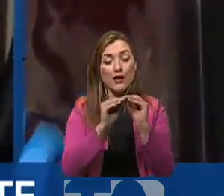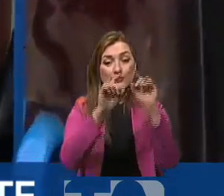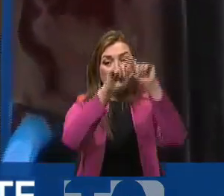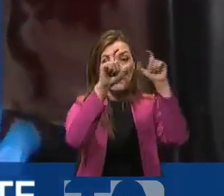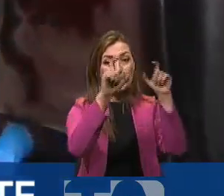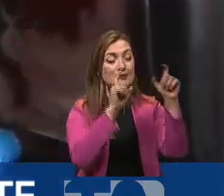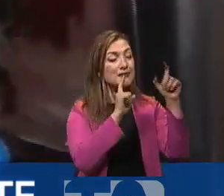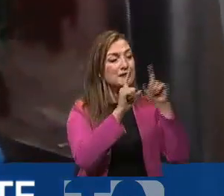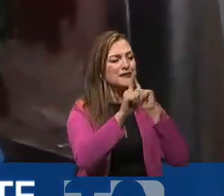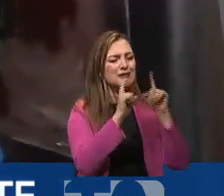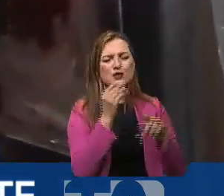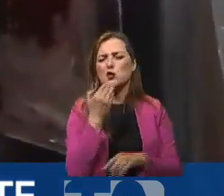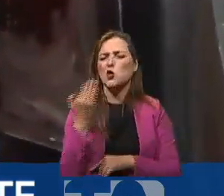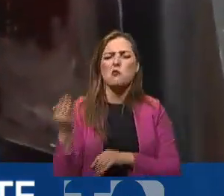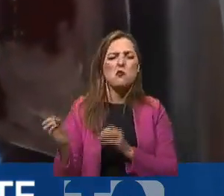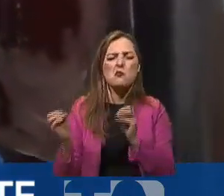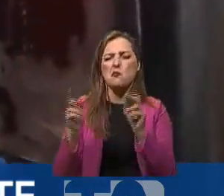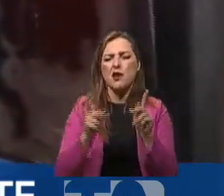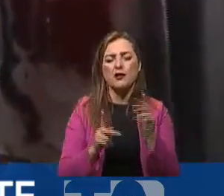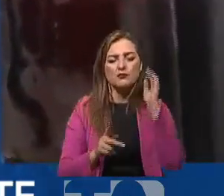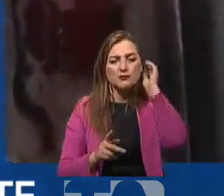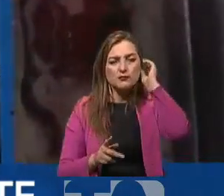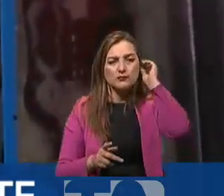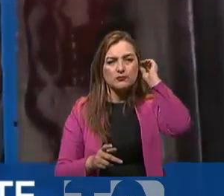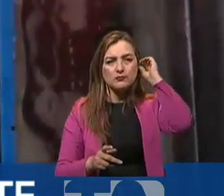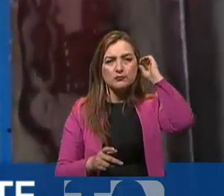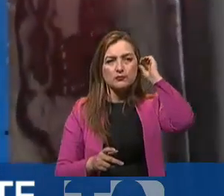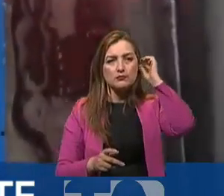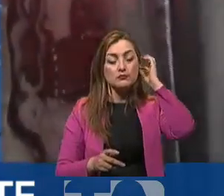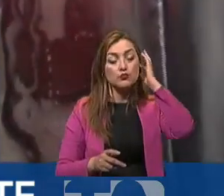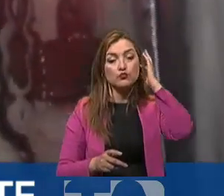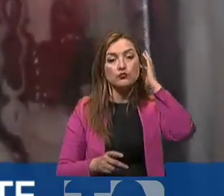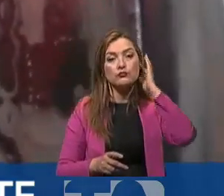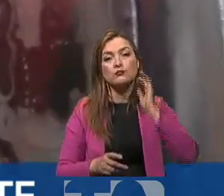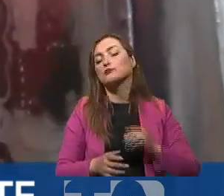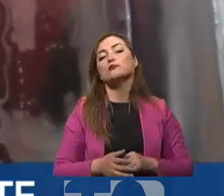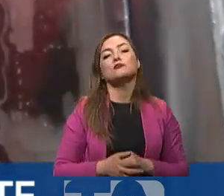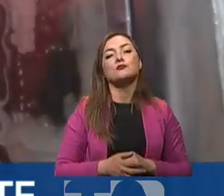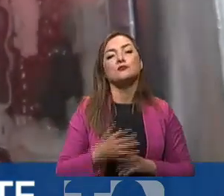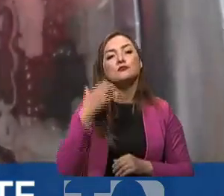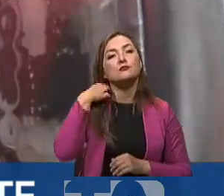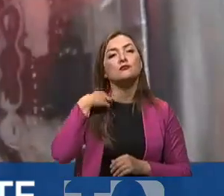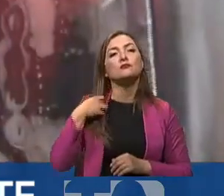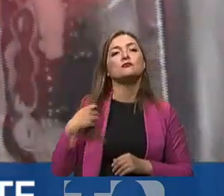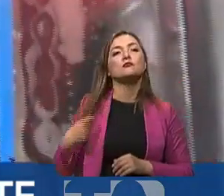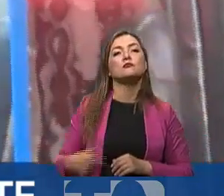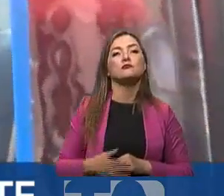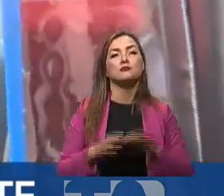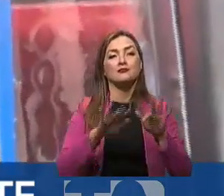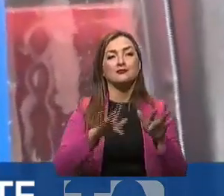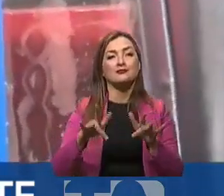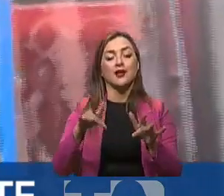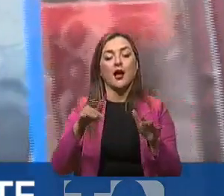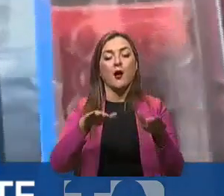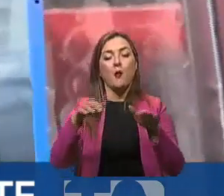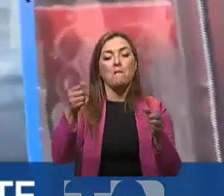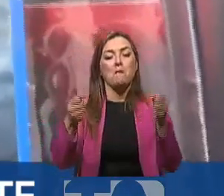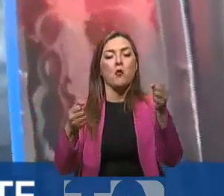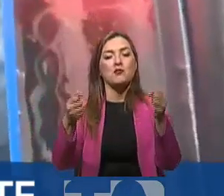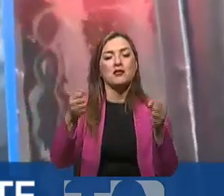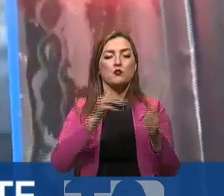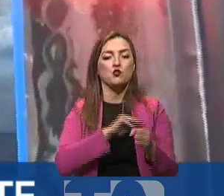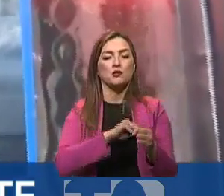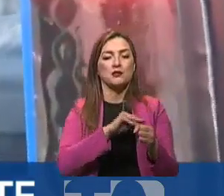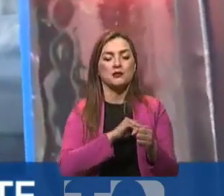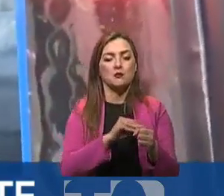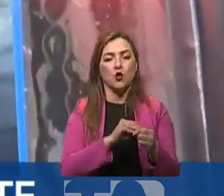los transportistas? ¿Cómo se ha hecho esta extensión? Bueno, uno justamente de los requisitos planteados por la Secretaría de Movilidad era el no incremento